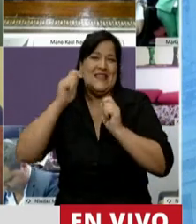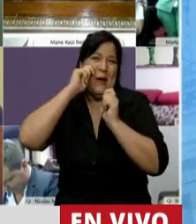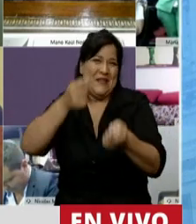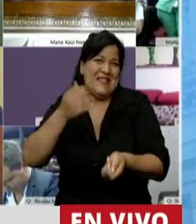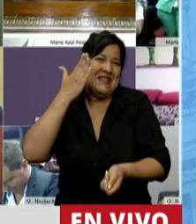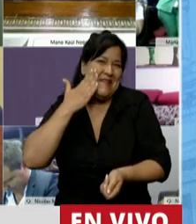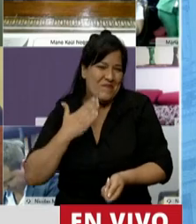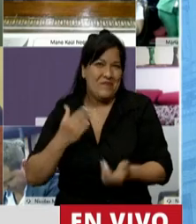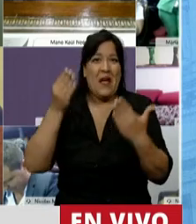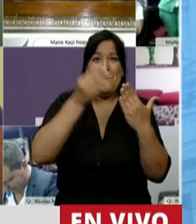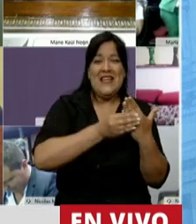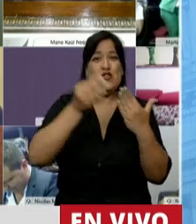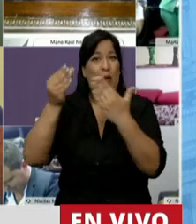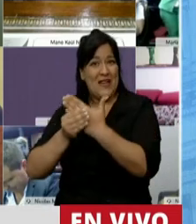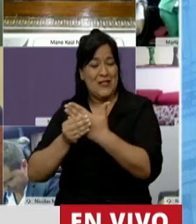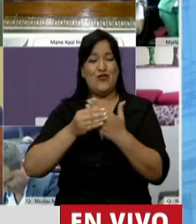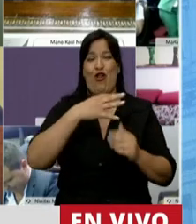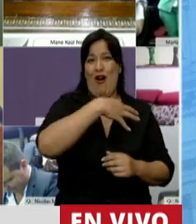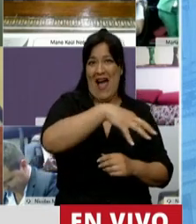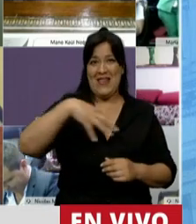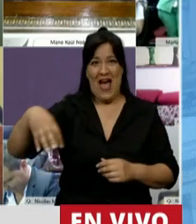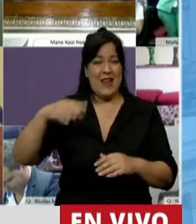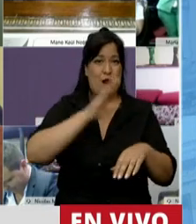de los ministros responsables del área,